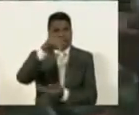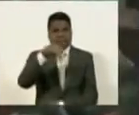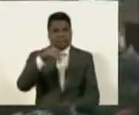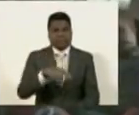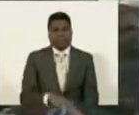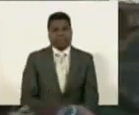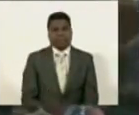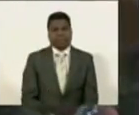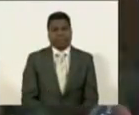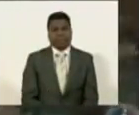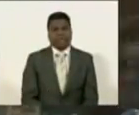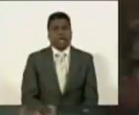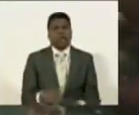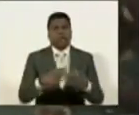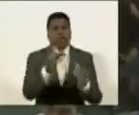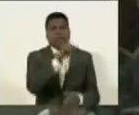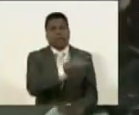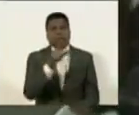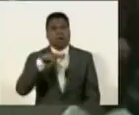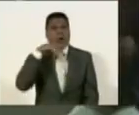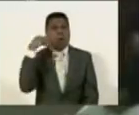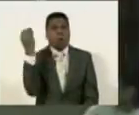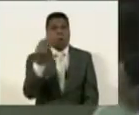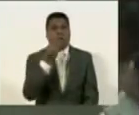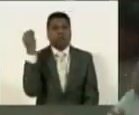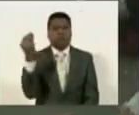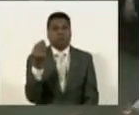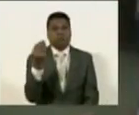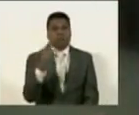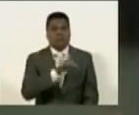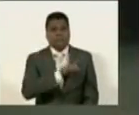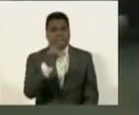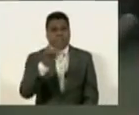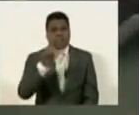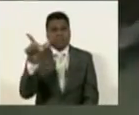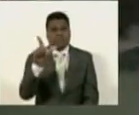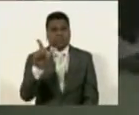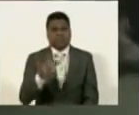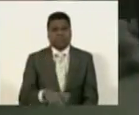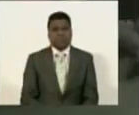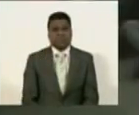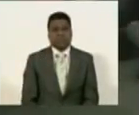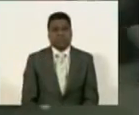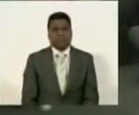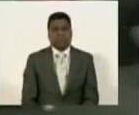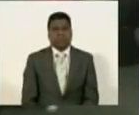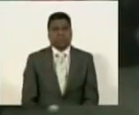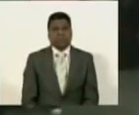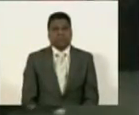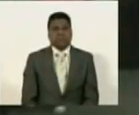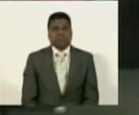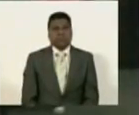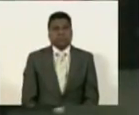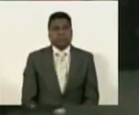y compañeras de la Dirección de la Juventud del Partido Socialista Unido de Venezuela,